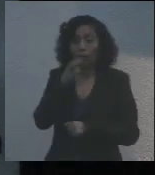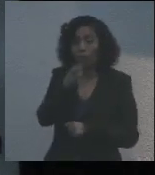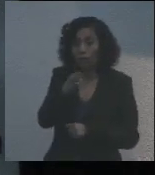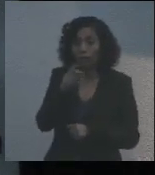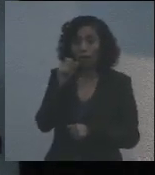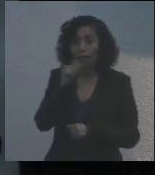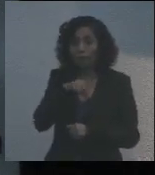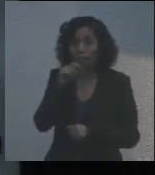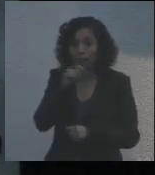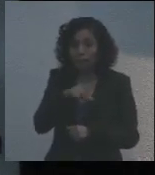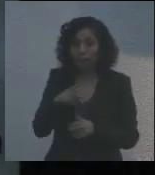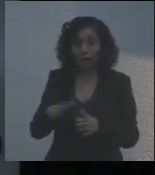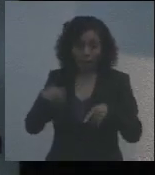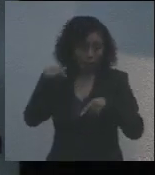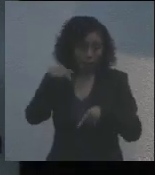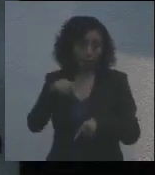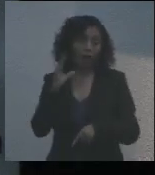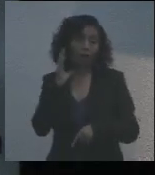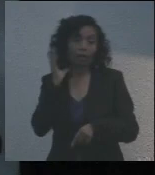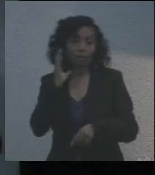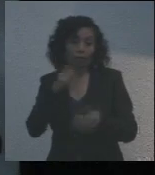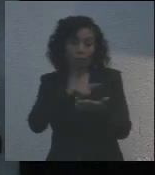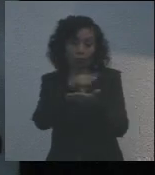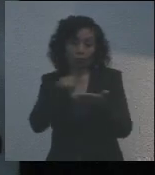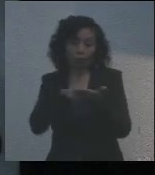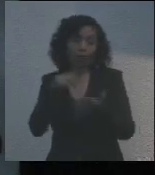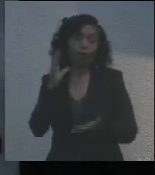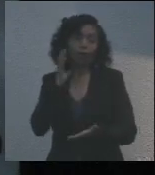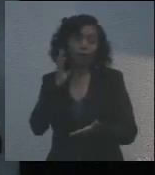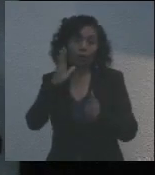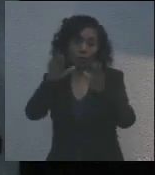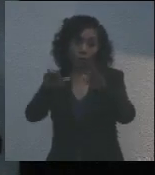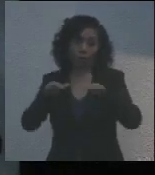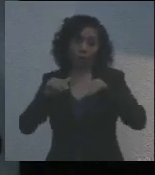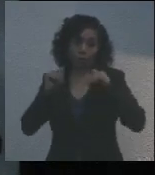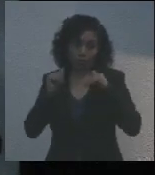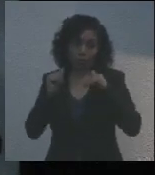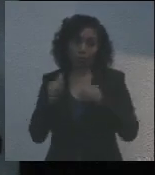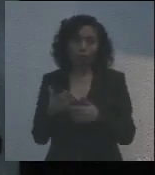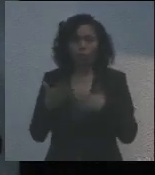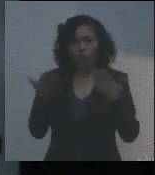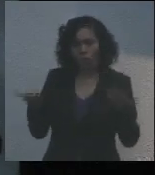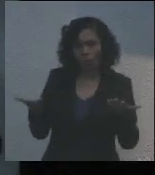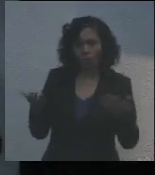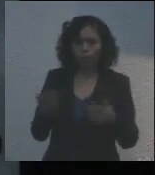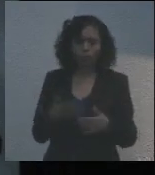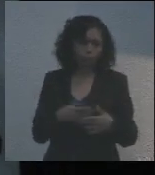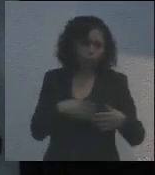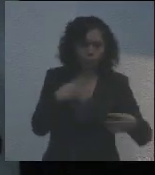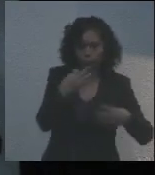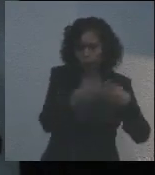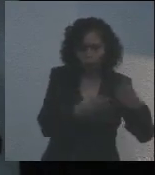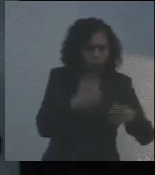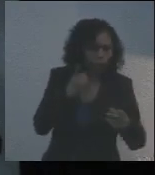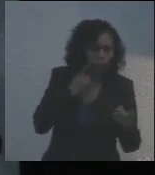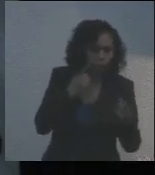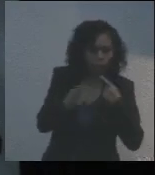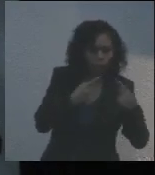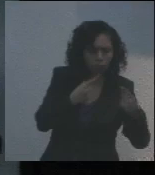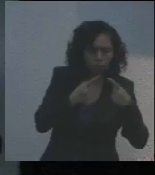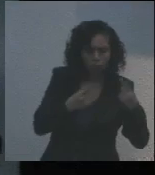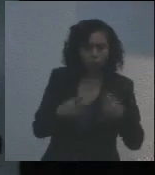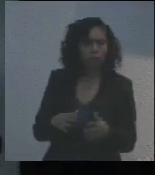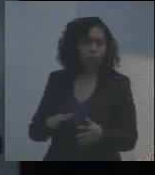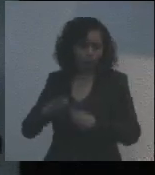se celebra en el recinto oficial del poder legislativo o en el lugar que el afecto se Determine y a la cual